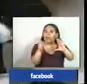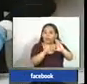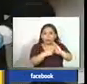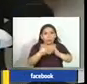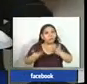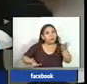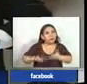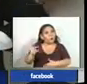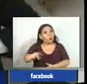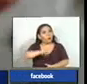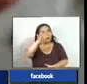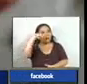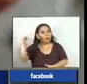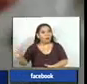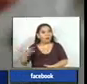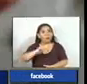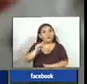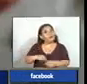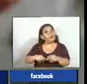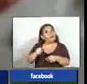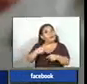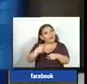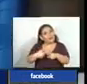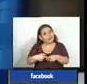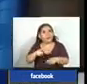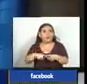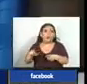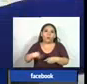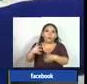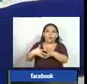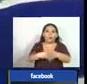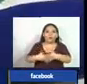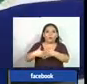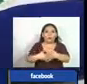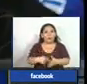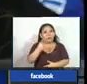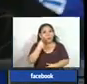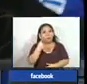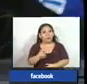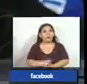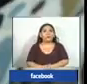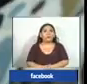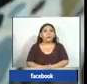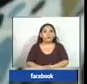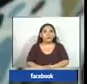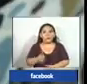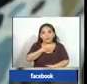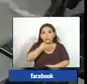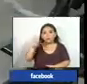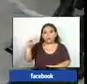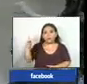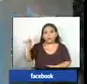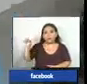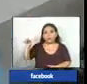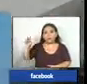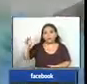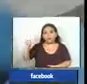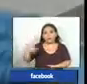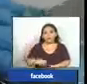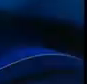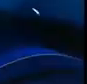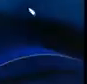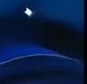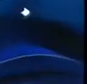en países como Italia y Estados Unidos con imágenes de Ever Avalos Carla Góchez Noticiero